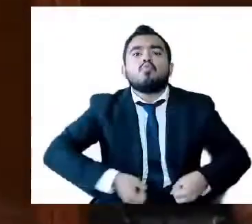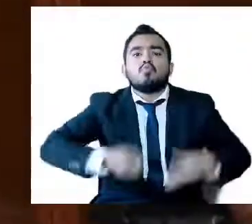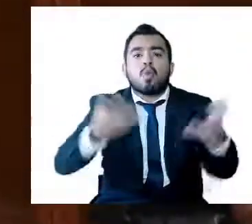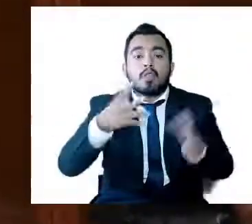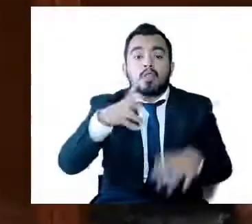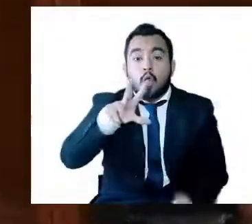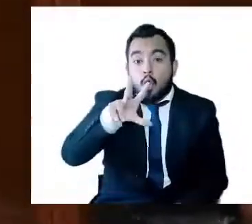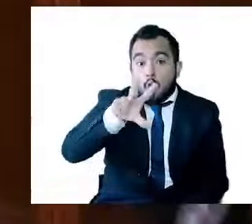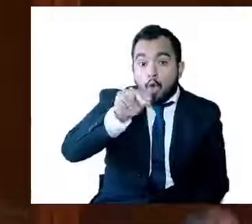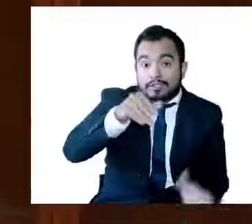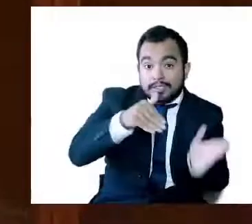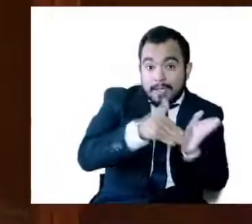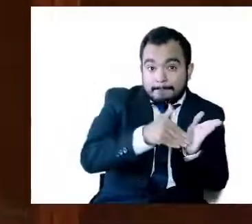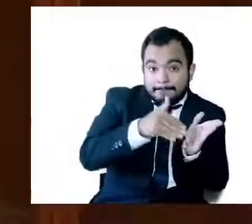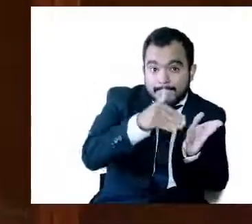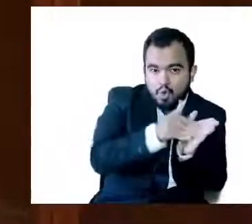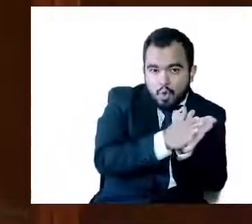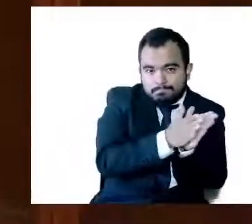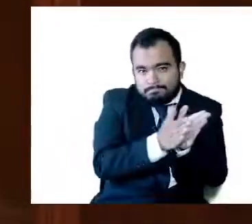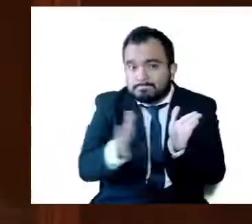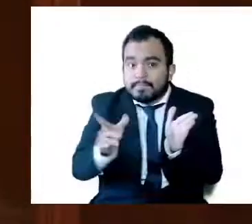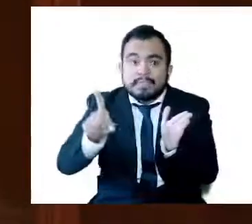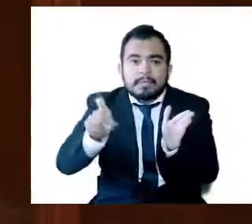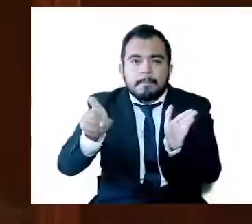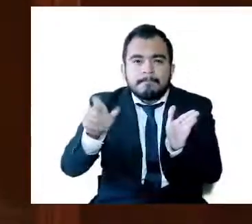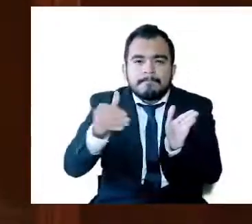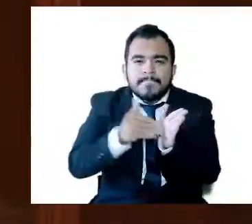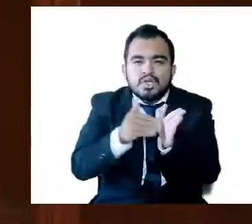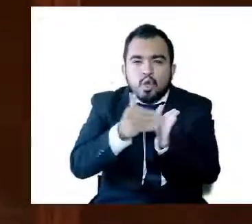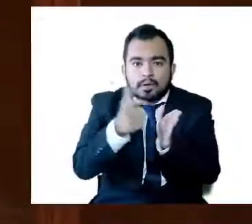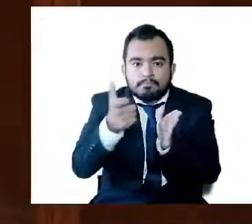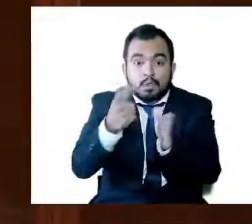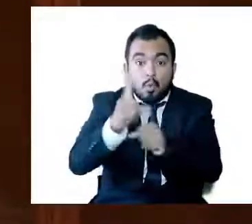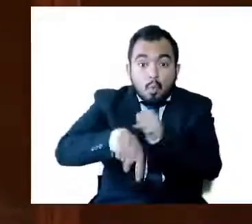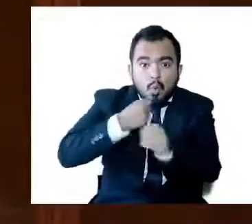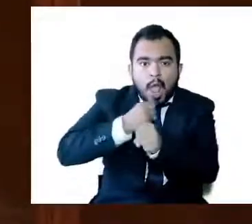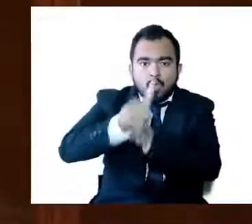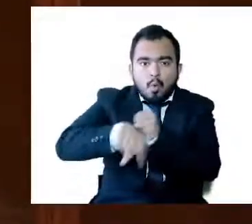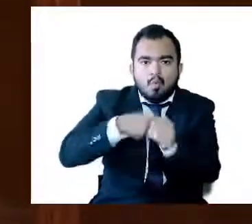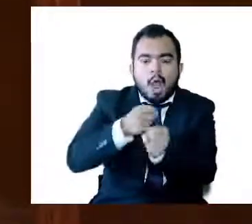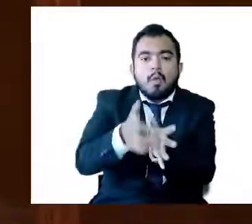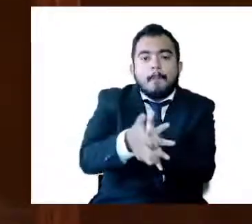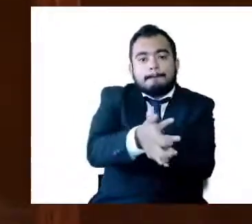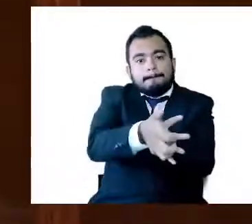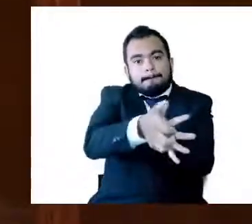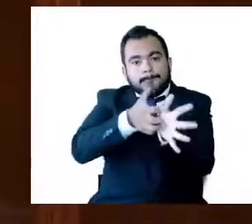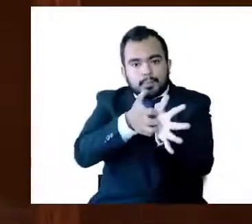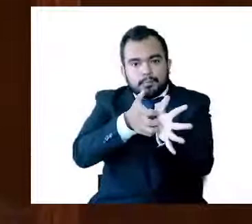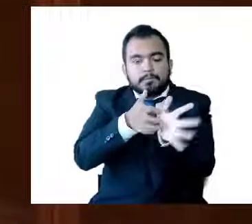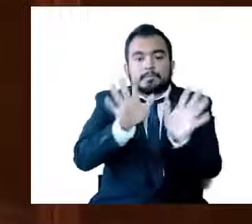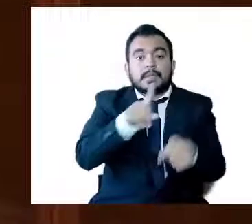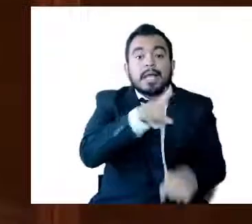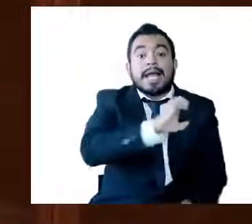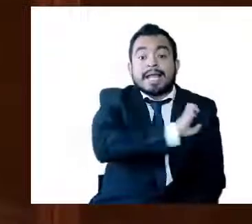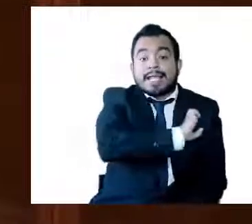de pesos anualmente. Hablo de Ecatepec. Ecatepec se le reducen